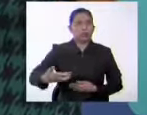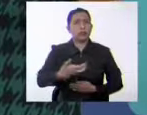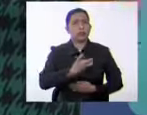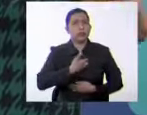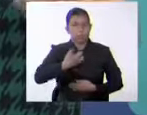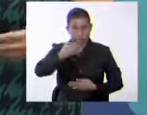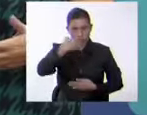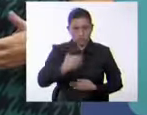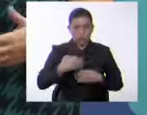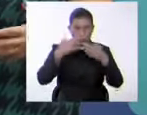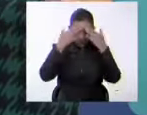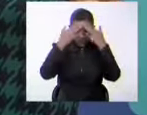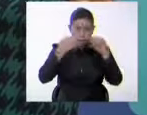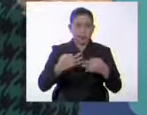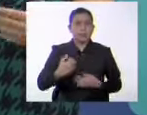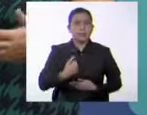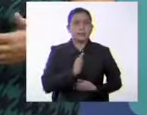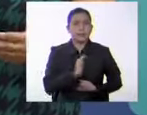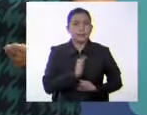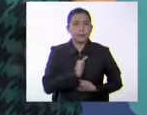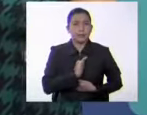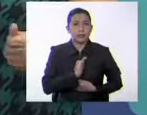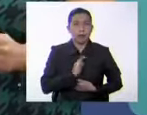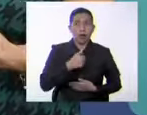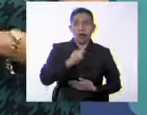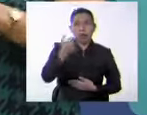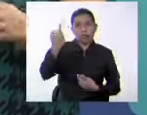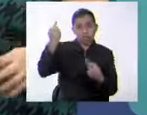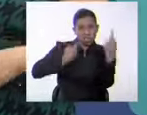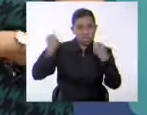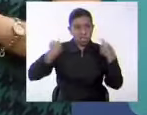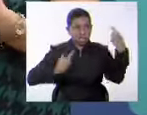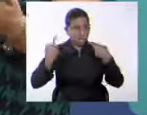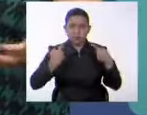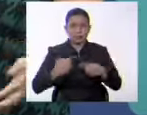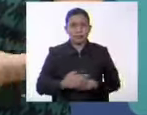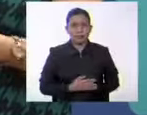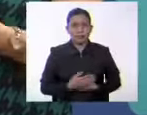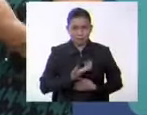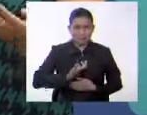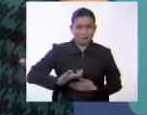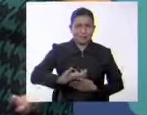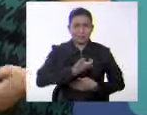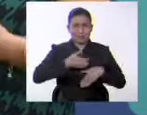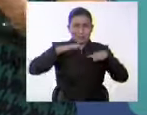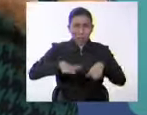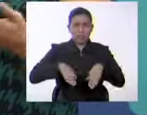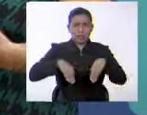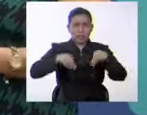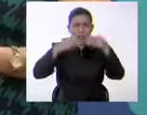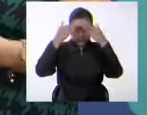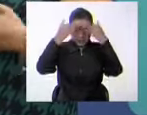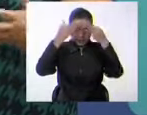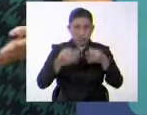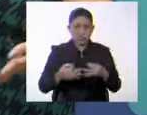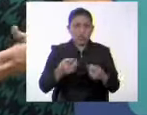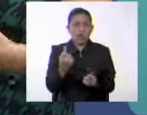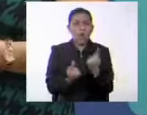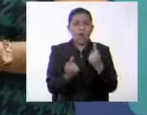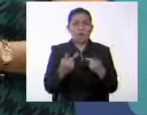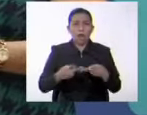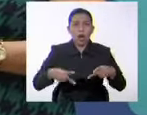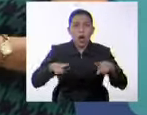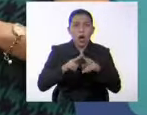debemos decidir nosotros en el territorio nacional, nuestras leyes, nuestros valores, nuestra religión, todo, y nuestra